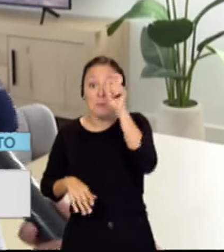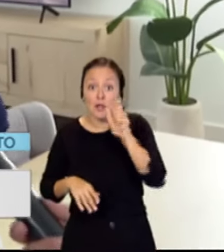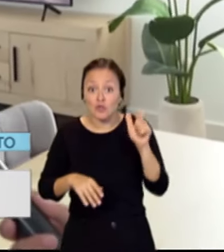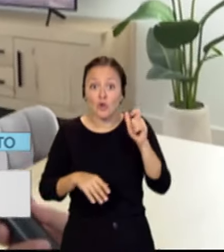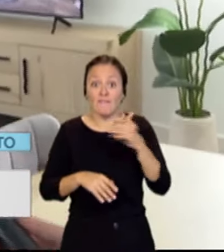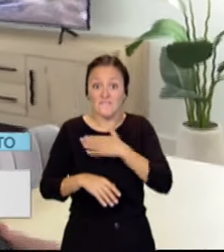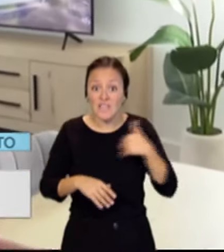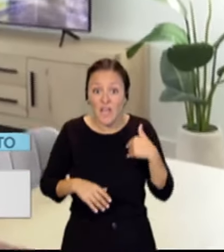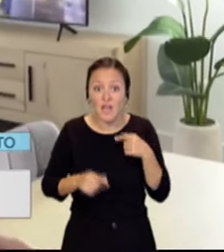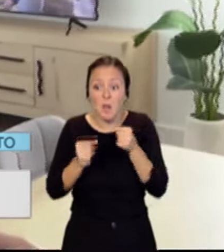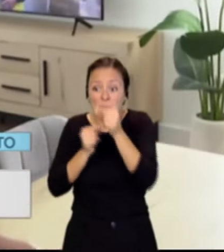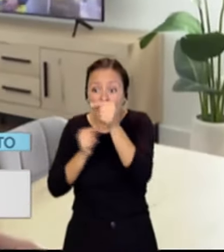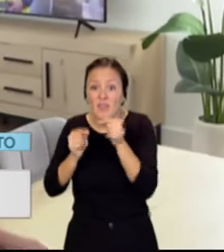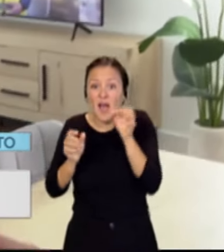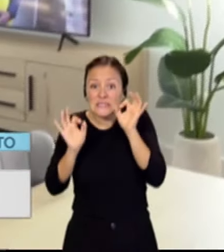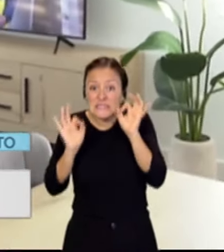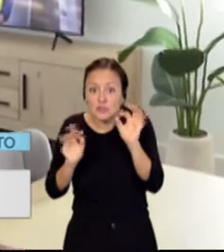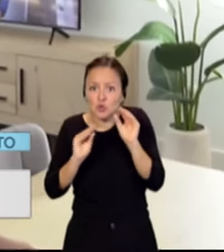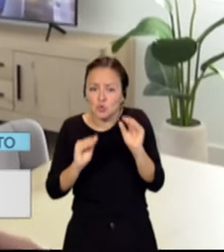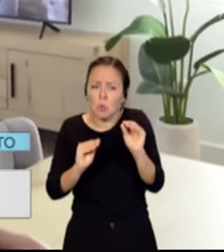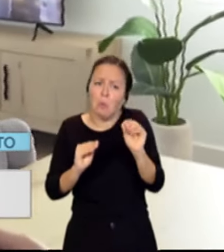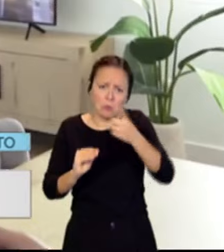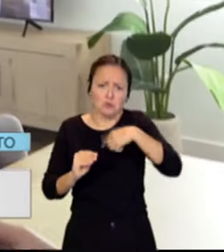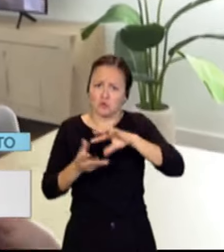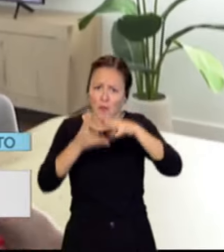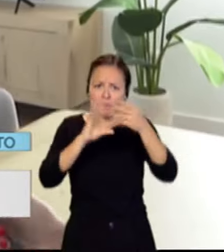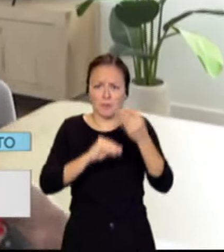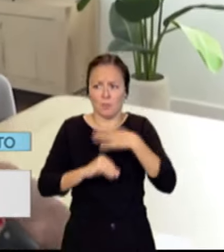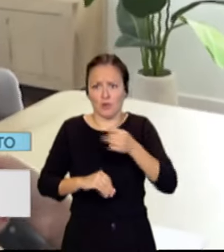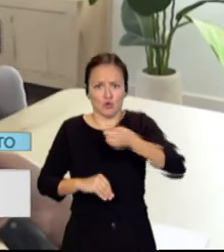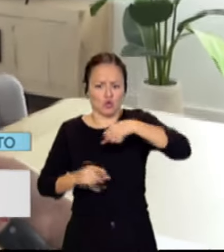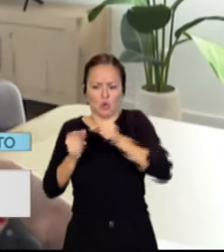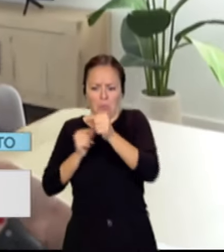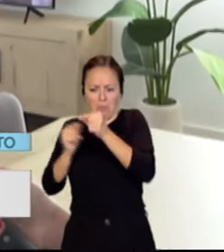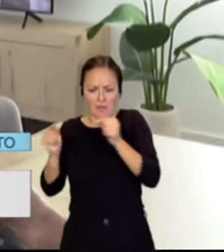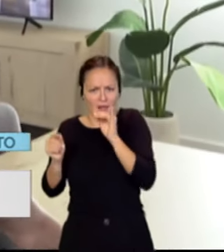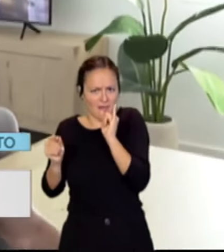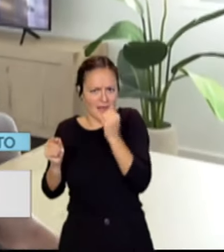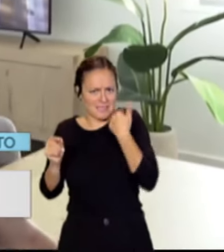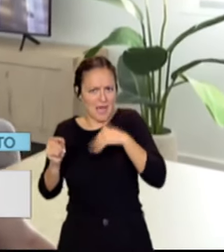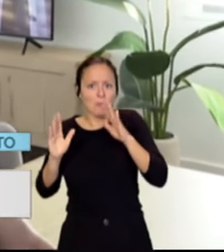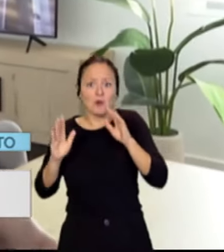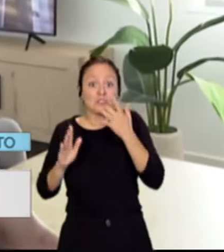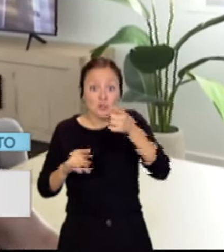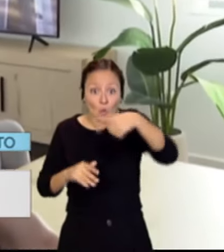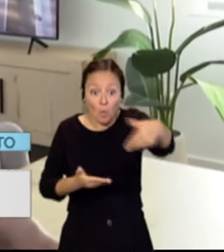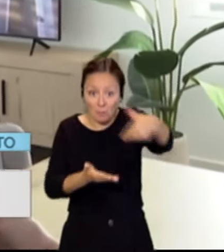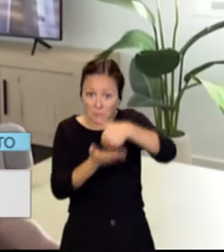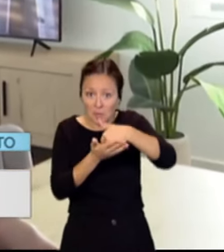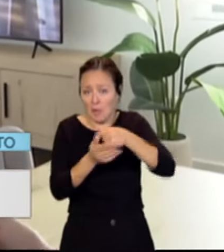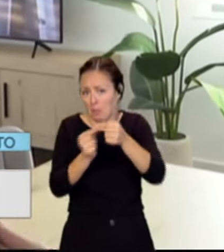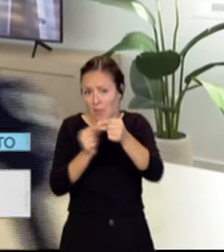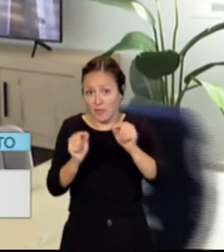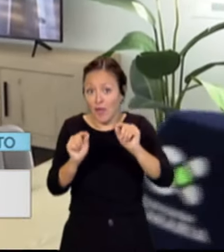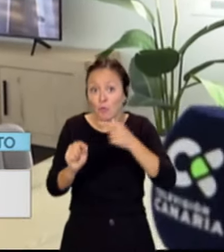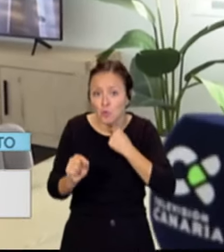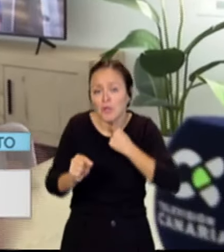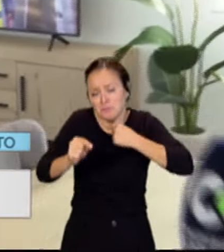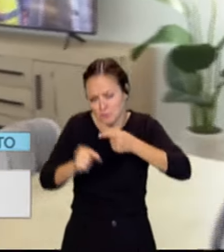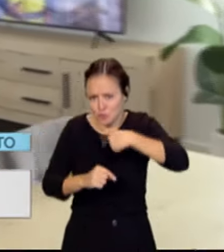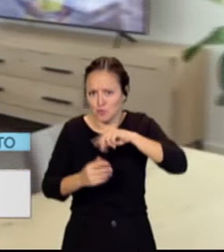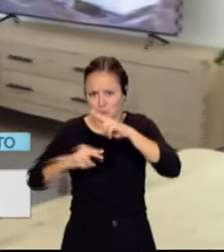vienda medida Estos son modelos que ya tenemos nosotros creados pero evidentemente también podemos hacerte la casa a medida la que más te guste Gema por ejemplo